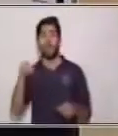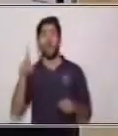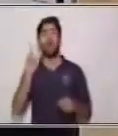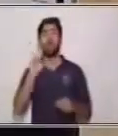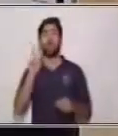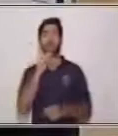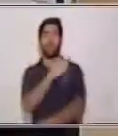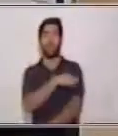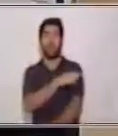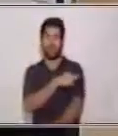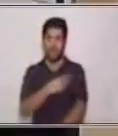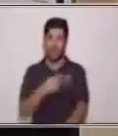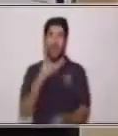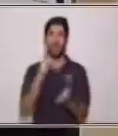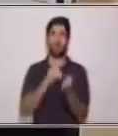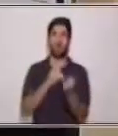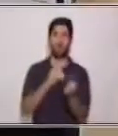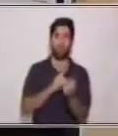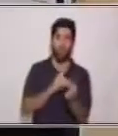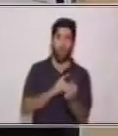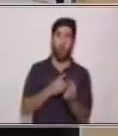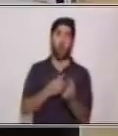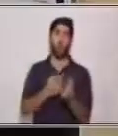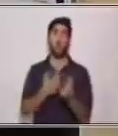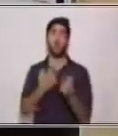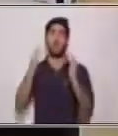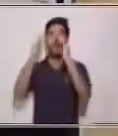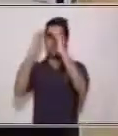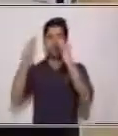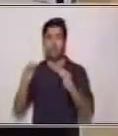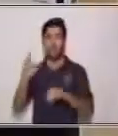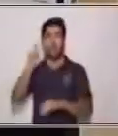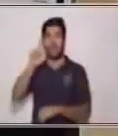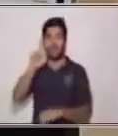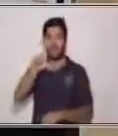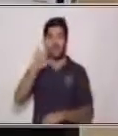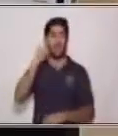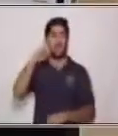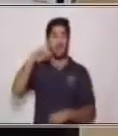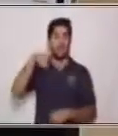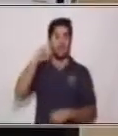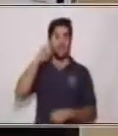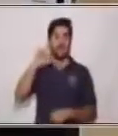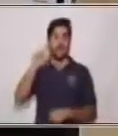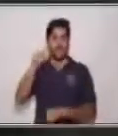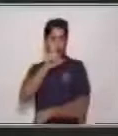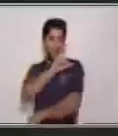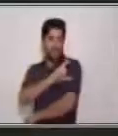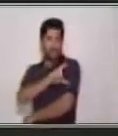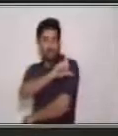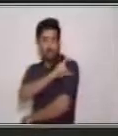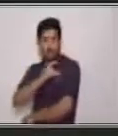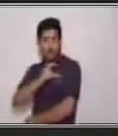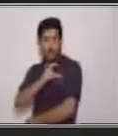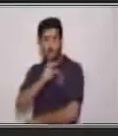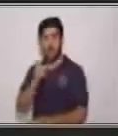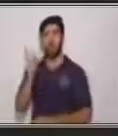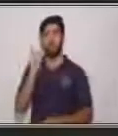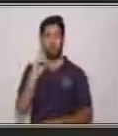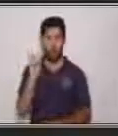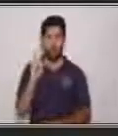muy importante. Regularmente los vamos a encontrar de este lado, ¿sí? O según el formato de la receta que